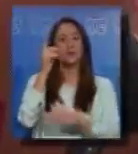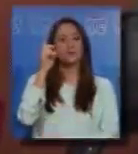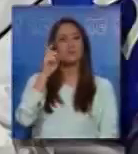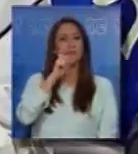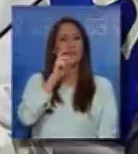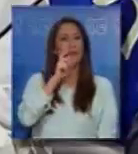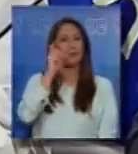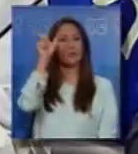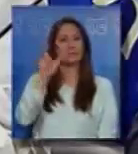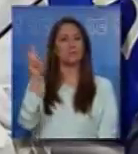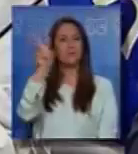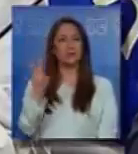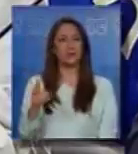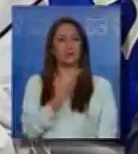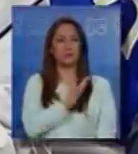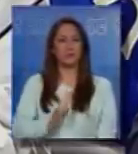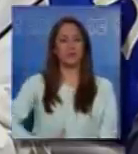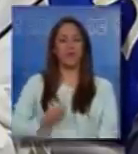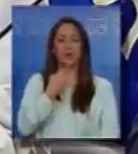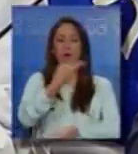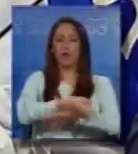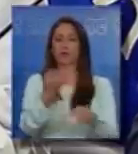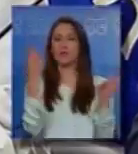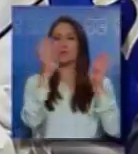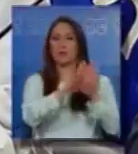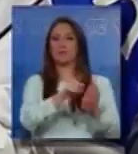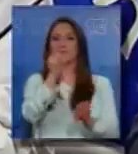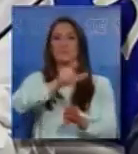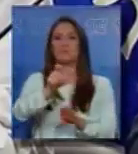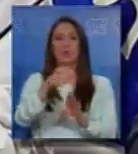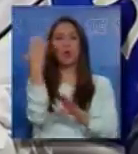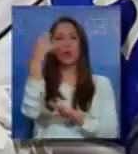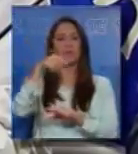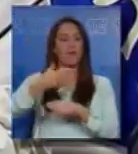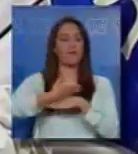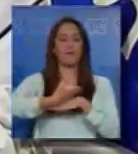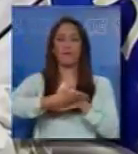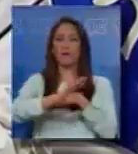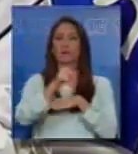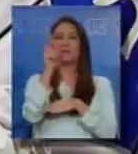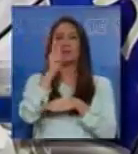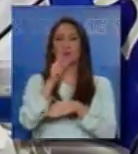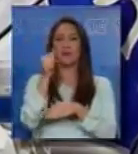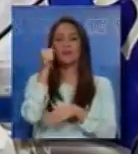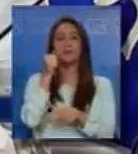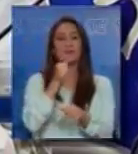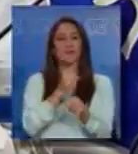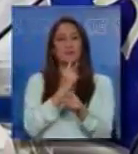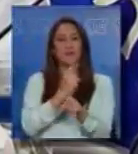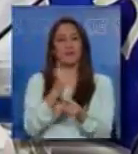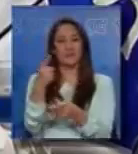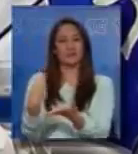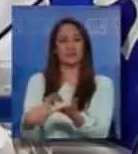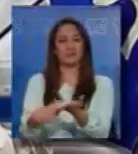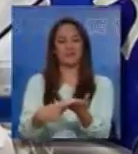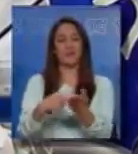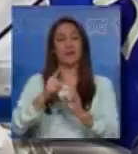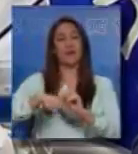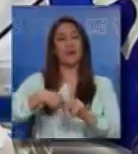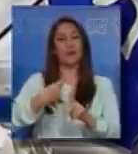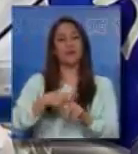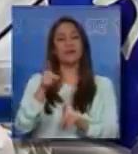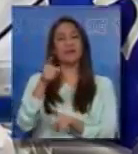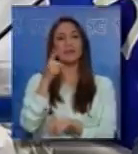de la frontera. Habiendo avanzado satisfactoriamente en el tratamiento de los mismos, lo llevarán